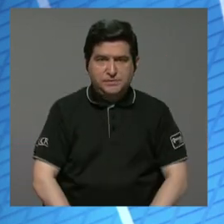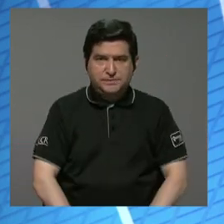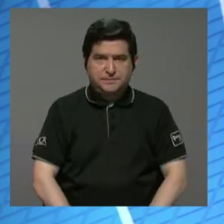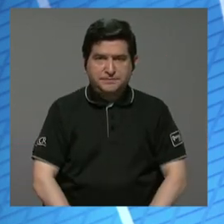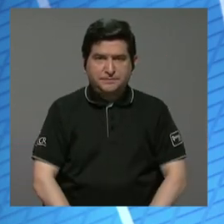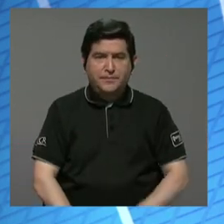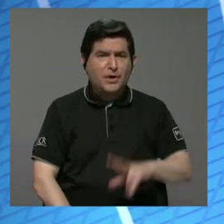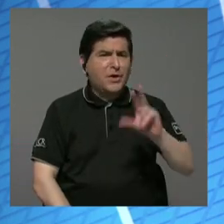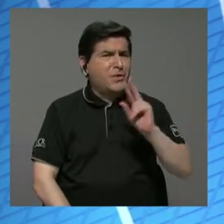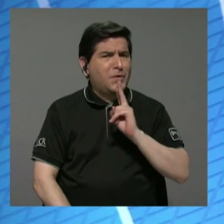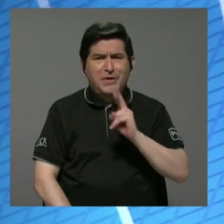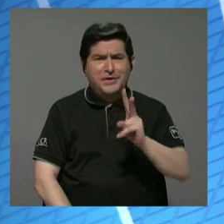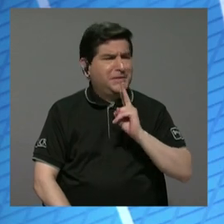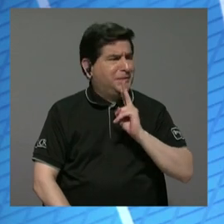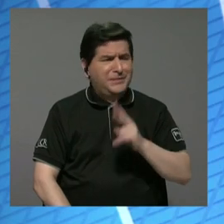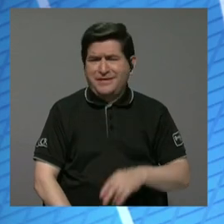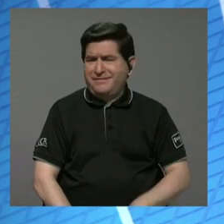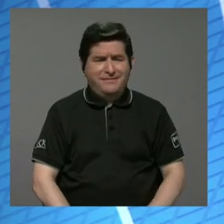¿verdad? Que no es cierto que,